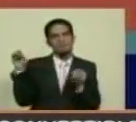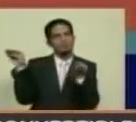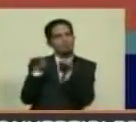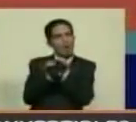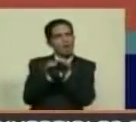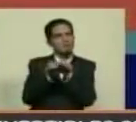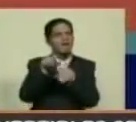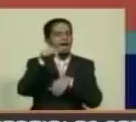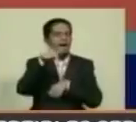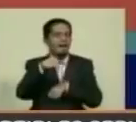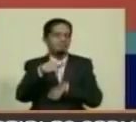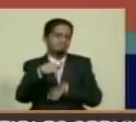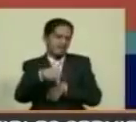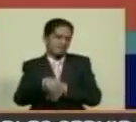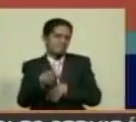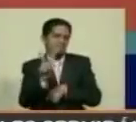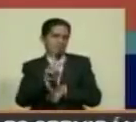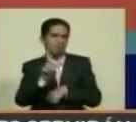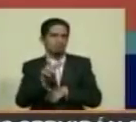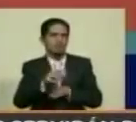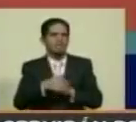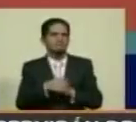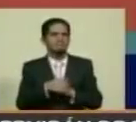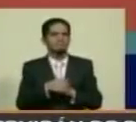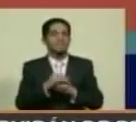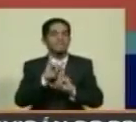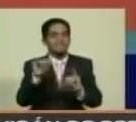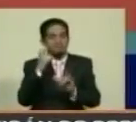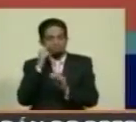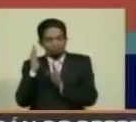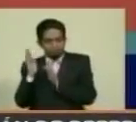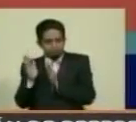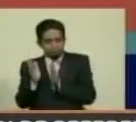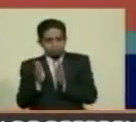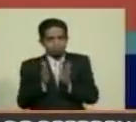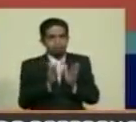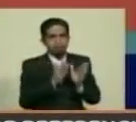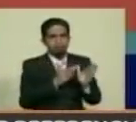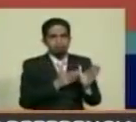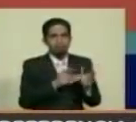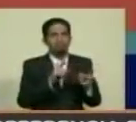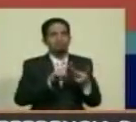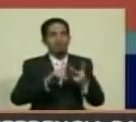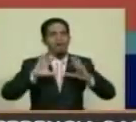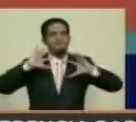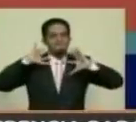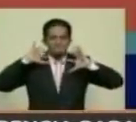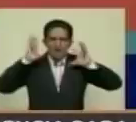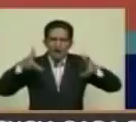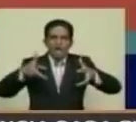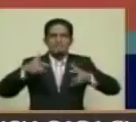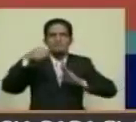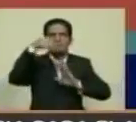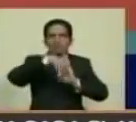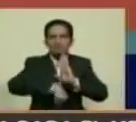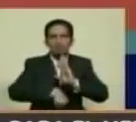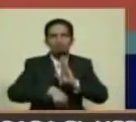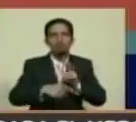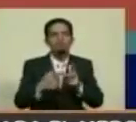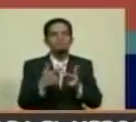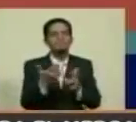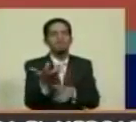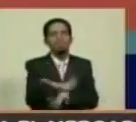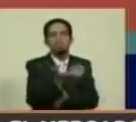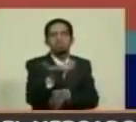derecha en Venezuela. La planificación de asesinatos, la violencia extrema, la quema de